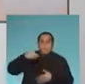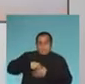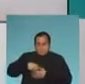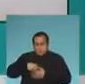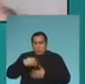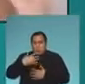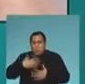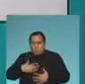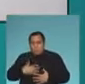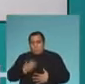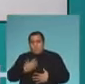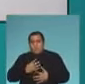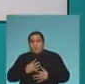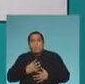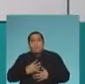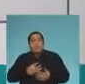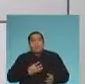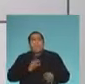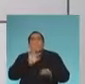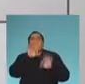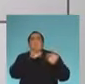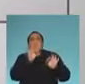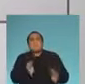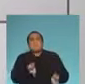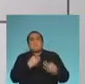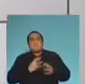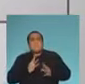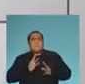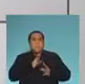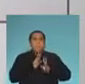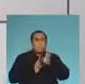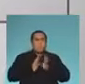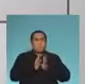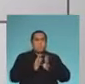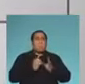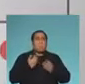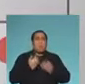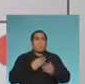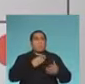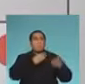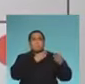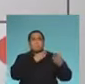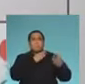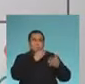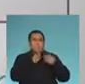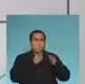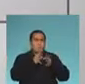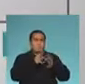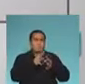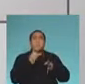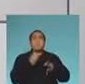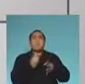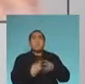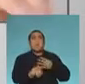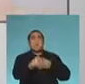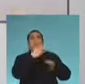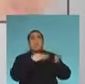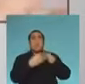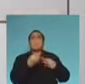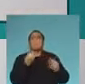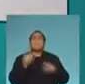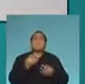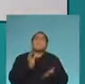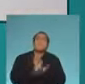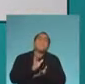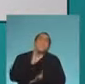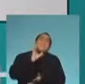bichitos que siempre existieron y que van a seguir existiendo este actual y los que van a venir, porque digo bichitos para que la gente